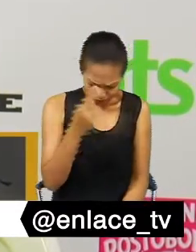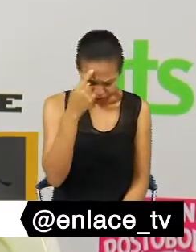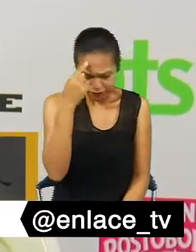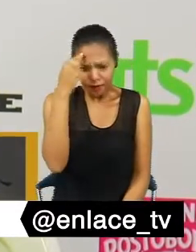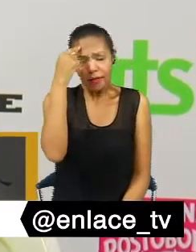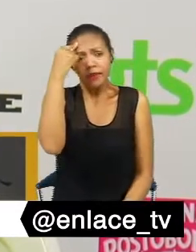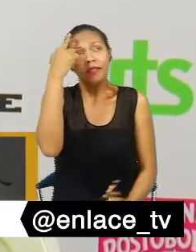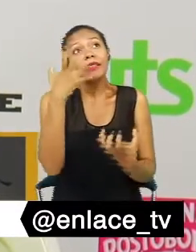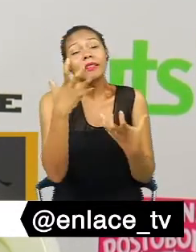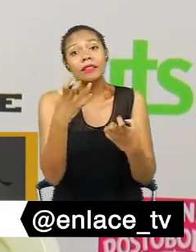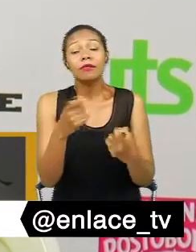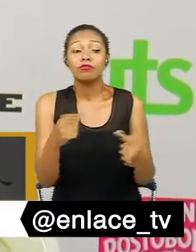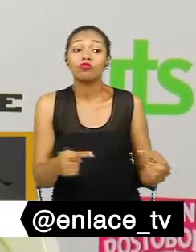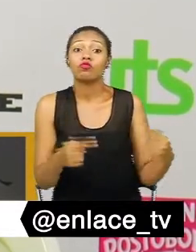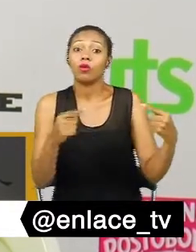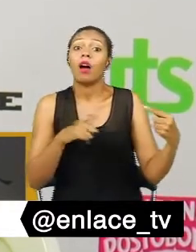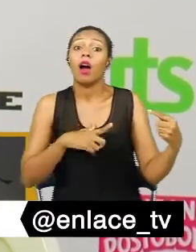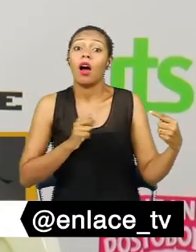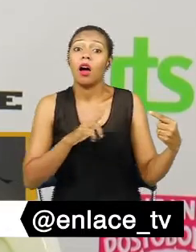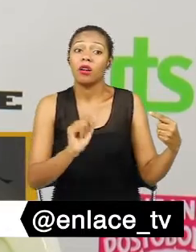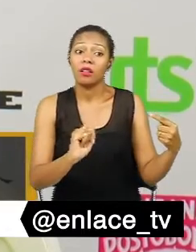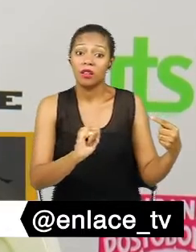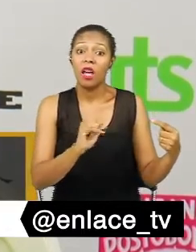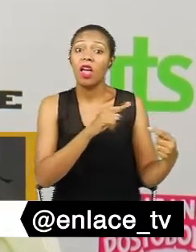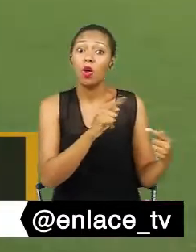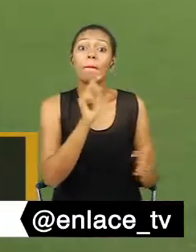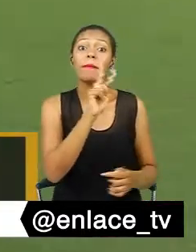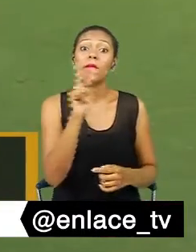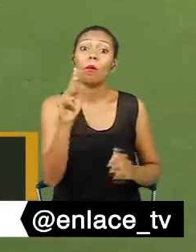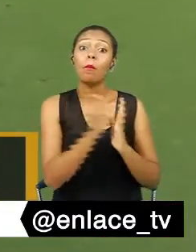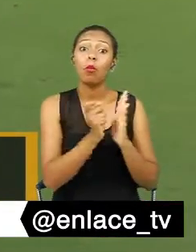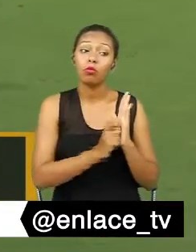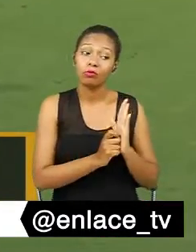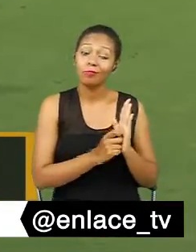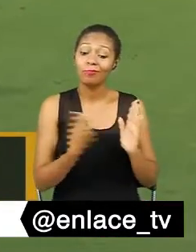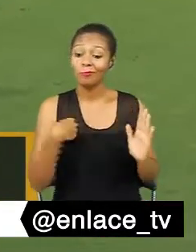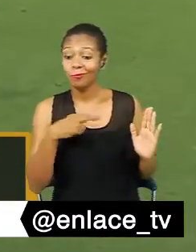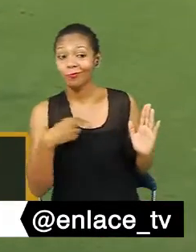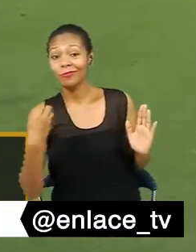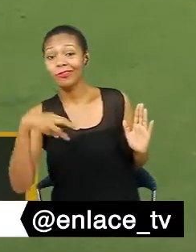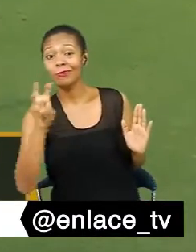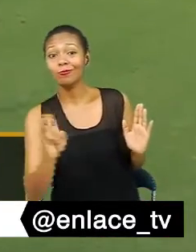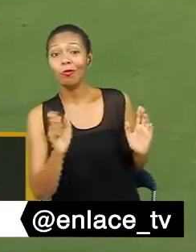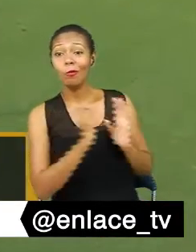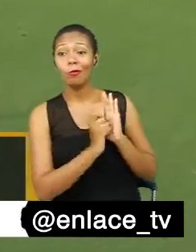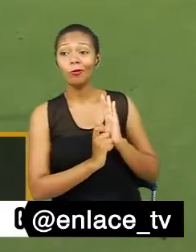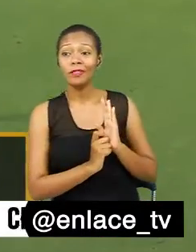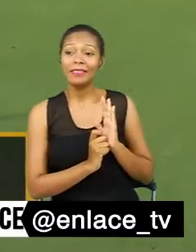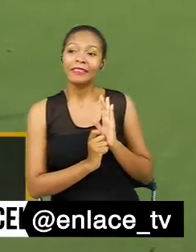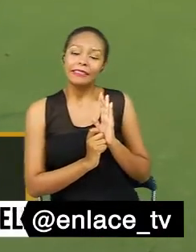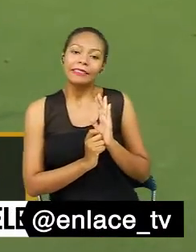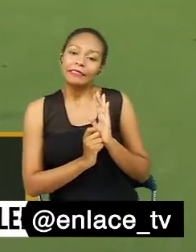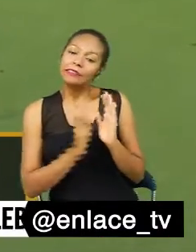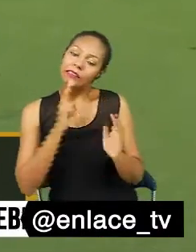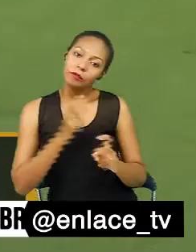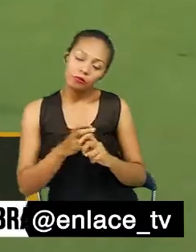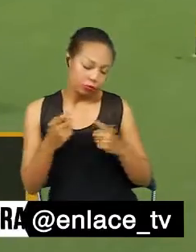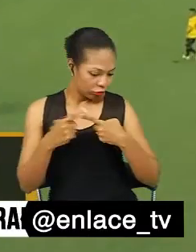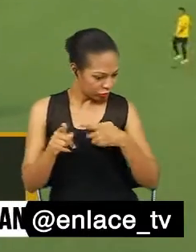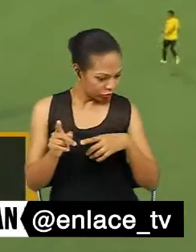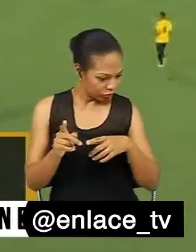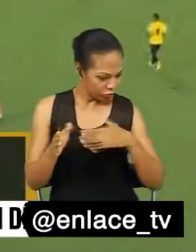recibir a un Cali con 22 y nosotros con 18. Entonces vamos a estar pegados de eso y seguir